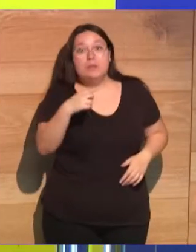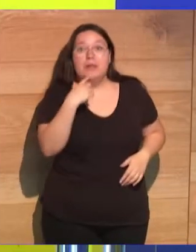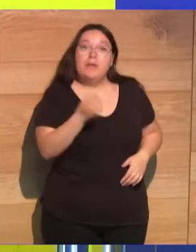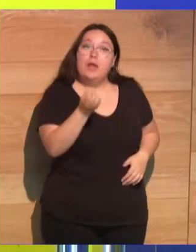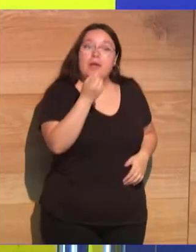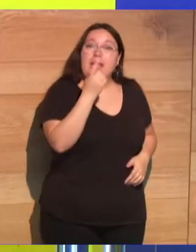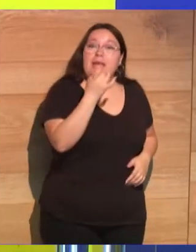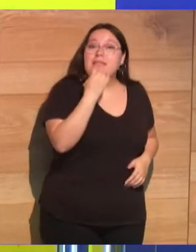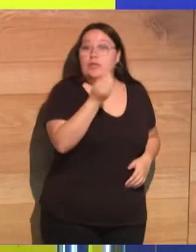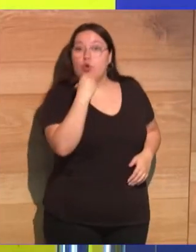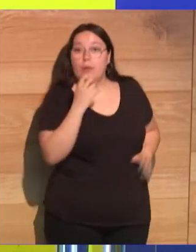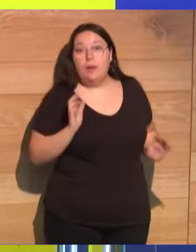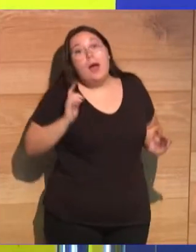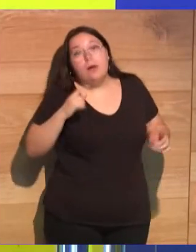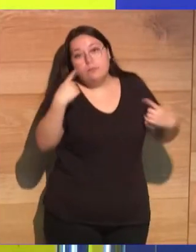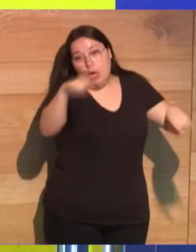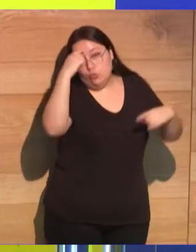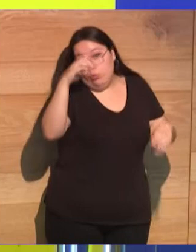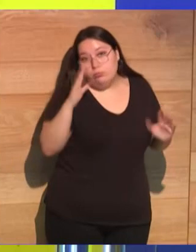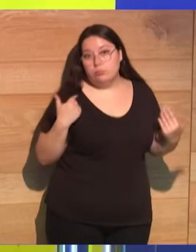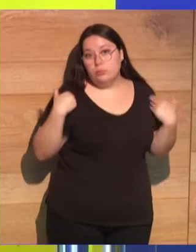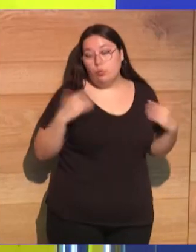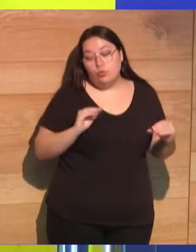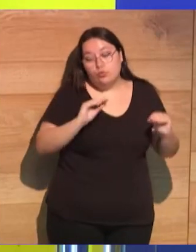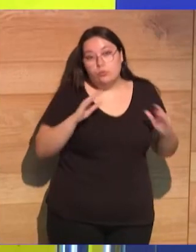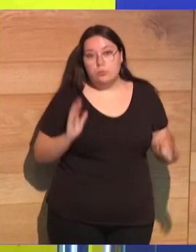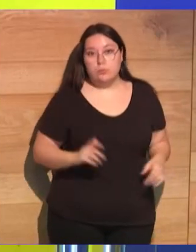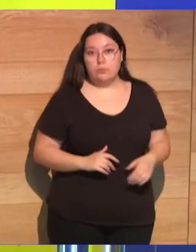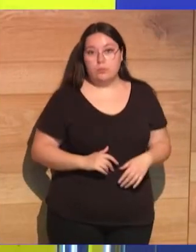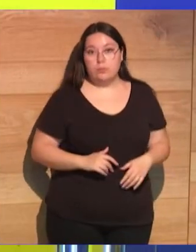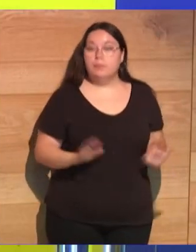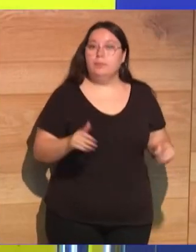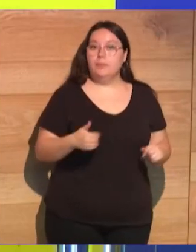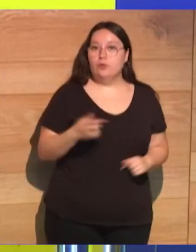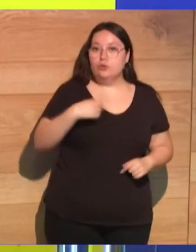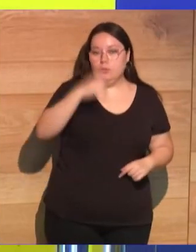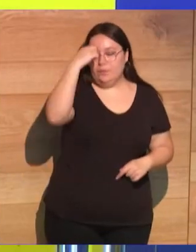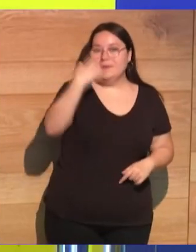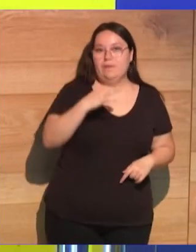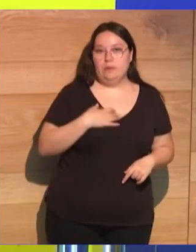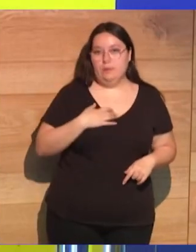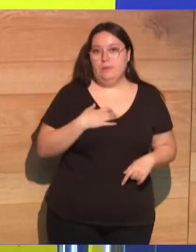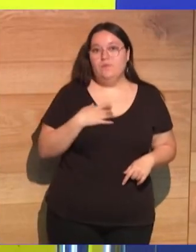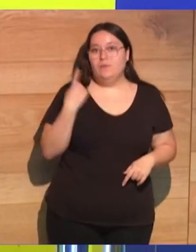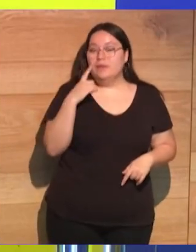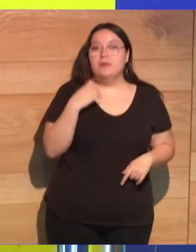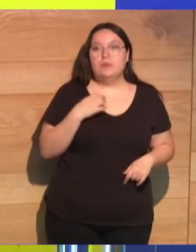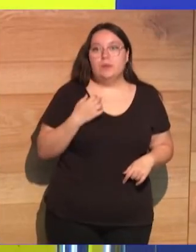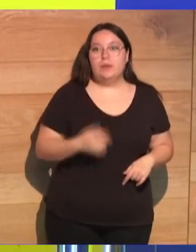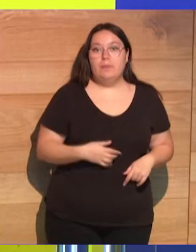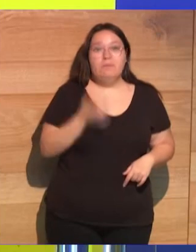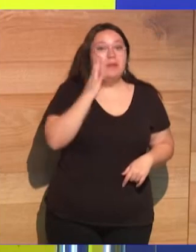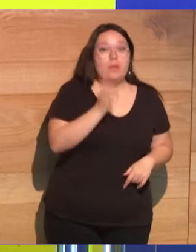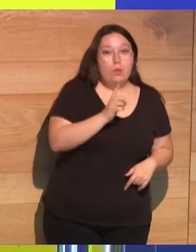decides comer cristales, pues fue tu responsabilidad. Pero tenemos que ser conscientes de que no existe, de que no es